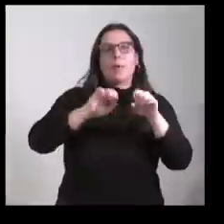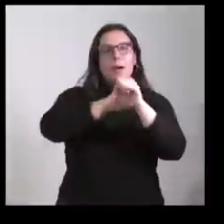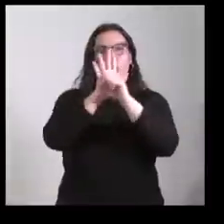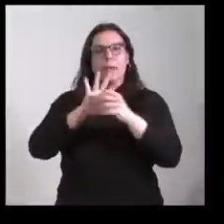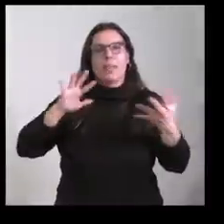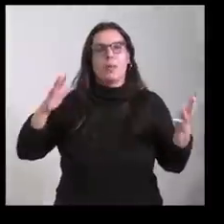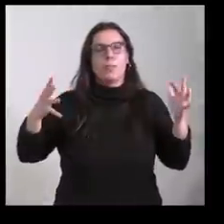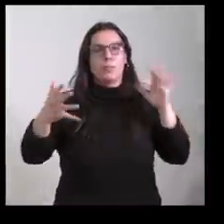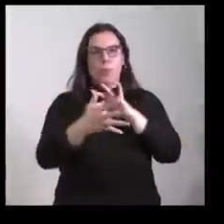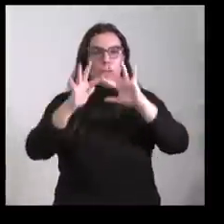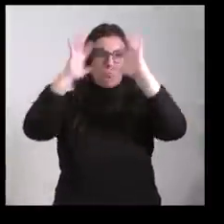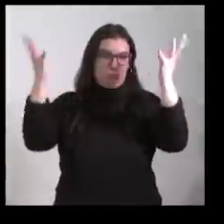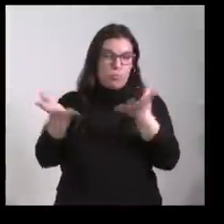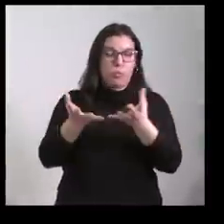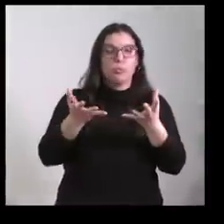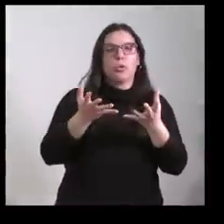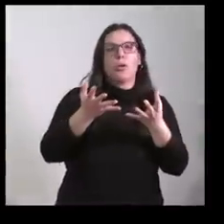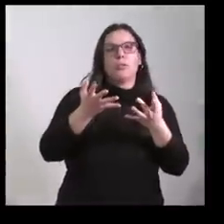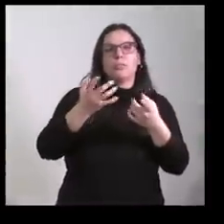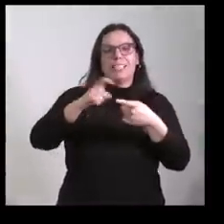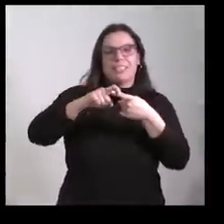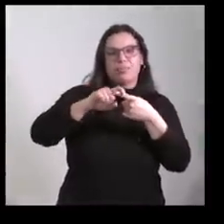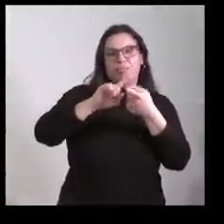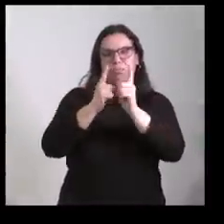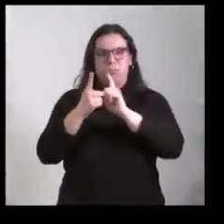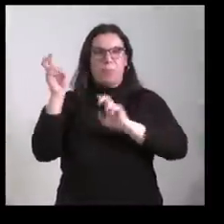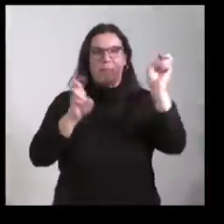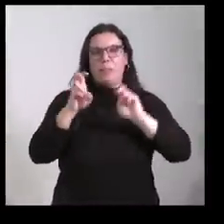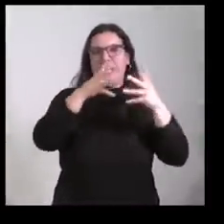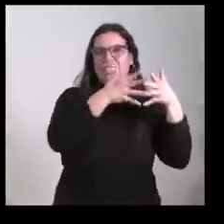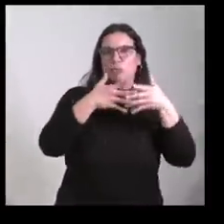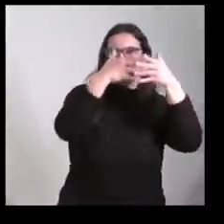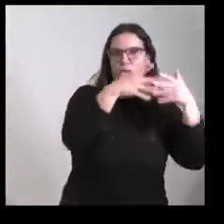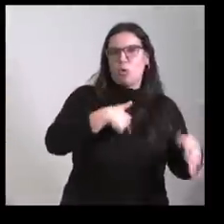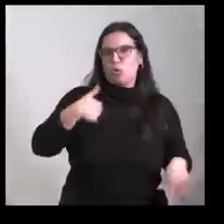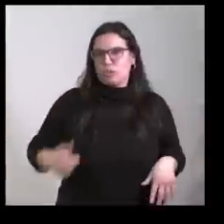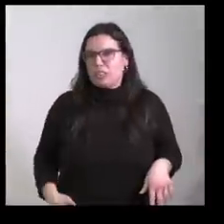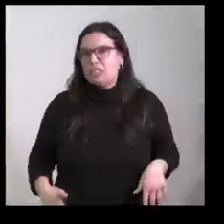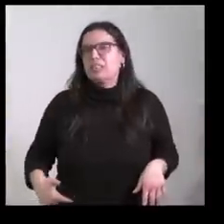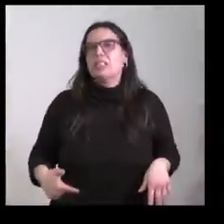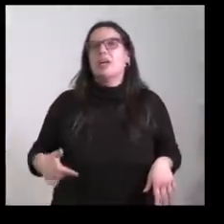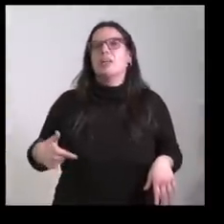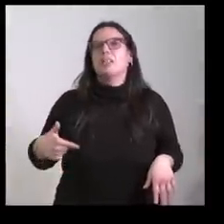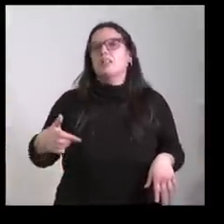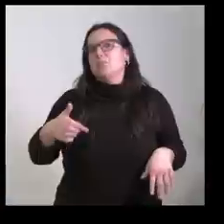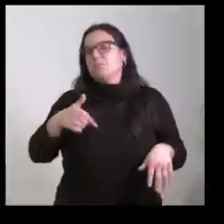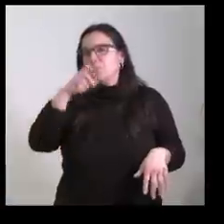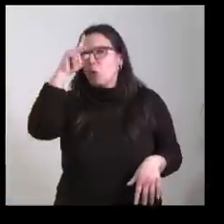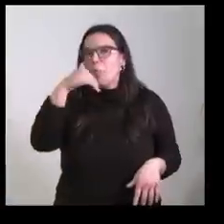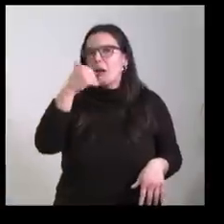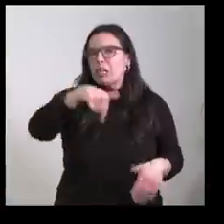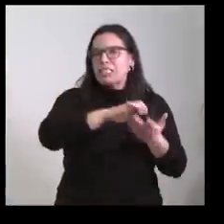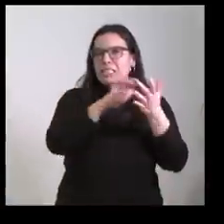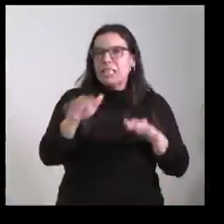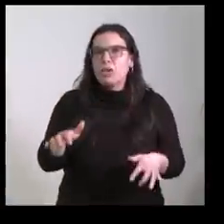nivel mundial los nuevos variantes que llegan de Estados Unidos de China no sé si hay algún caso ya o que preocupe Castilla León